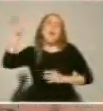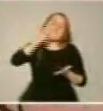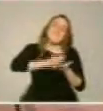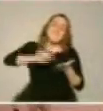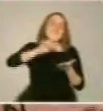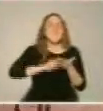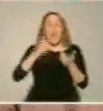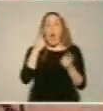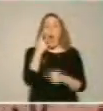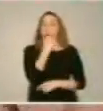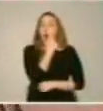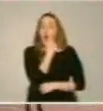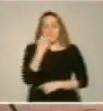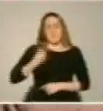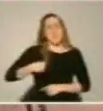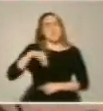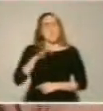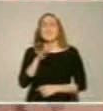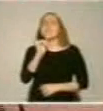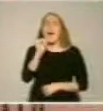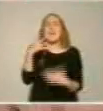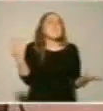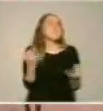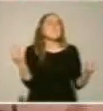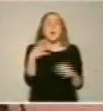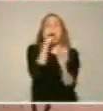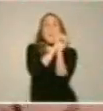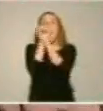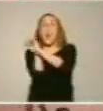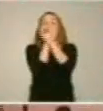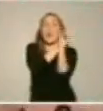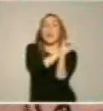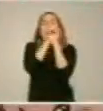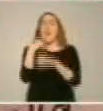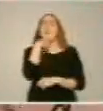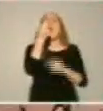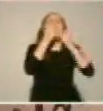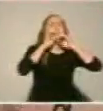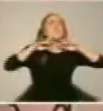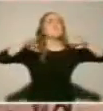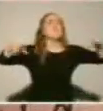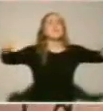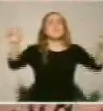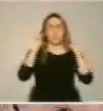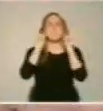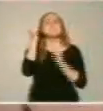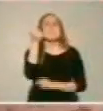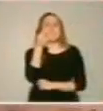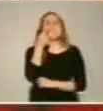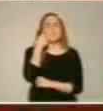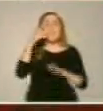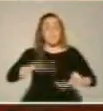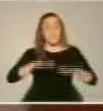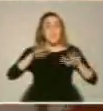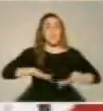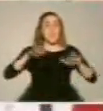perfectos, solo somos mujeres, y lo digo en voz alta, que se entere el pueblo. Hoy me presento aquí, vengo